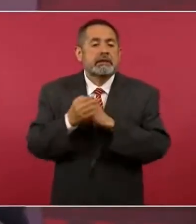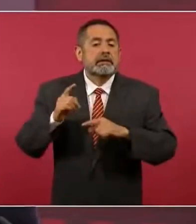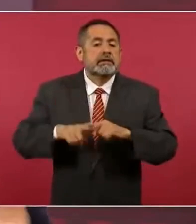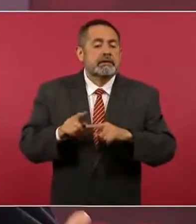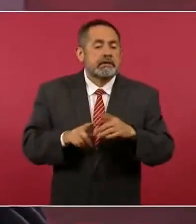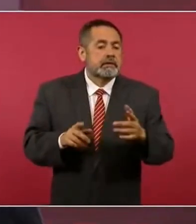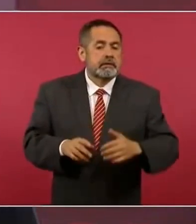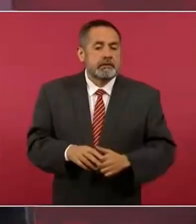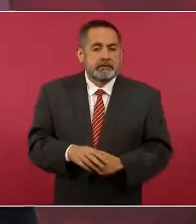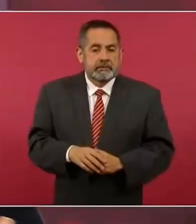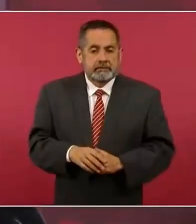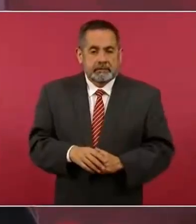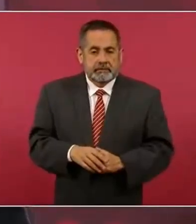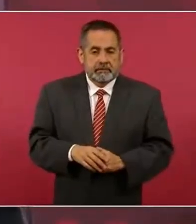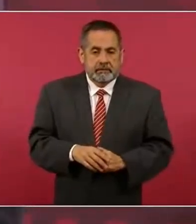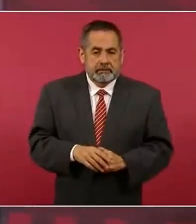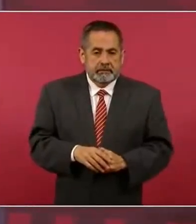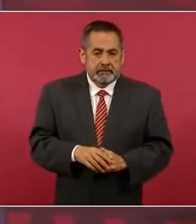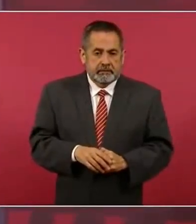pues